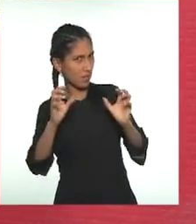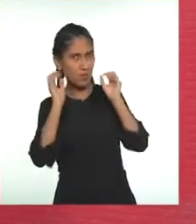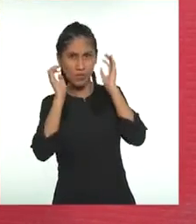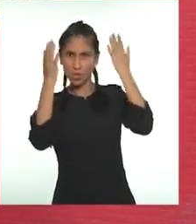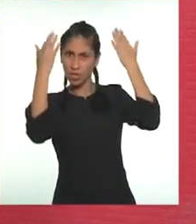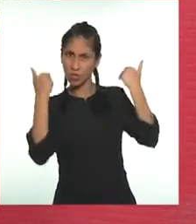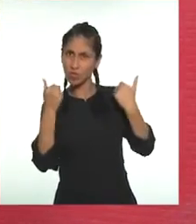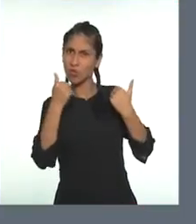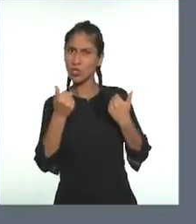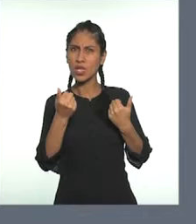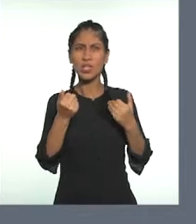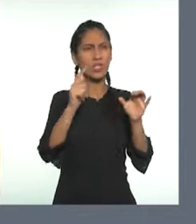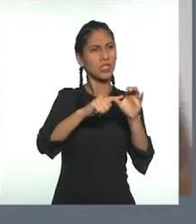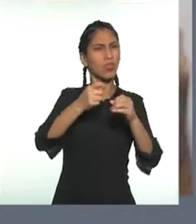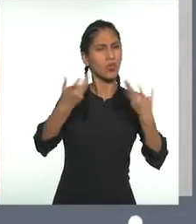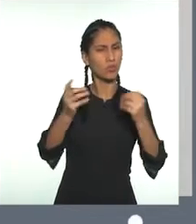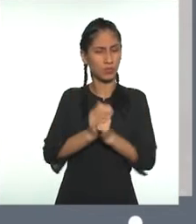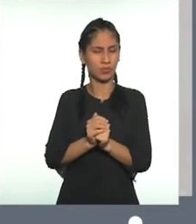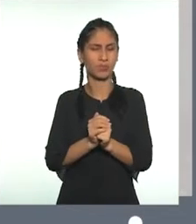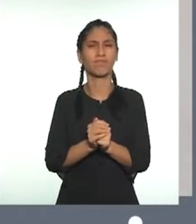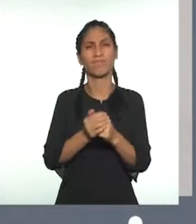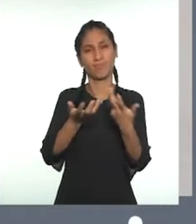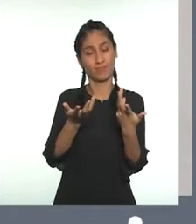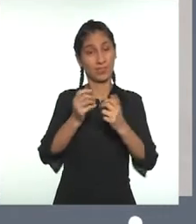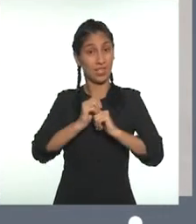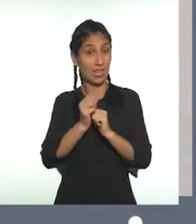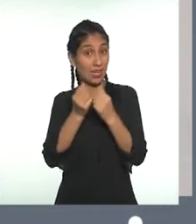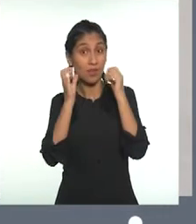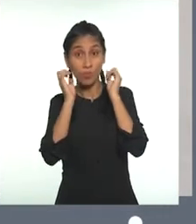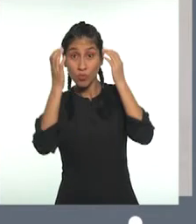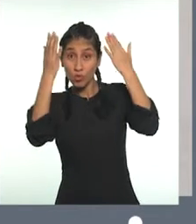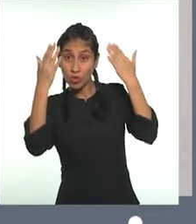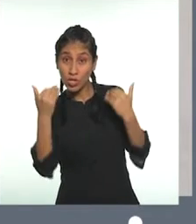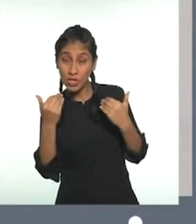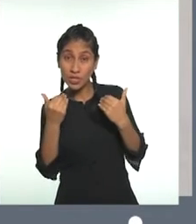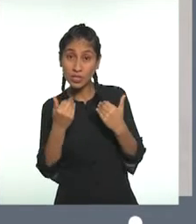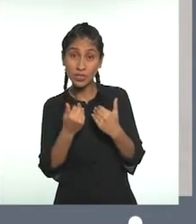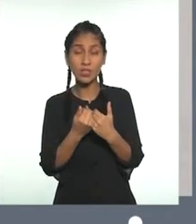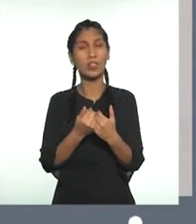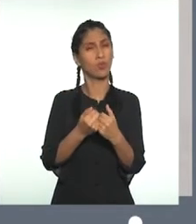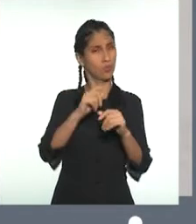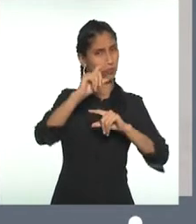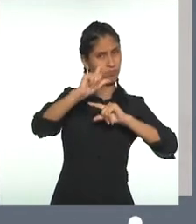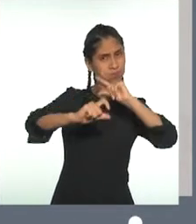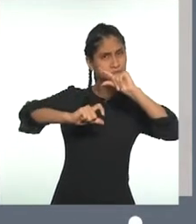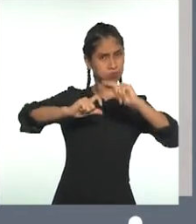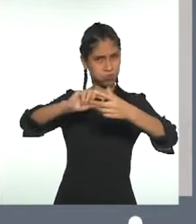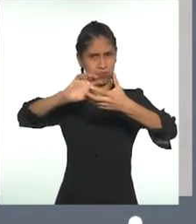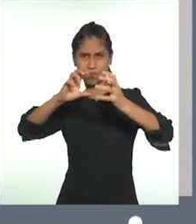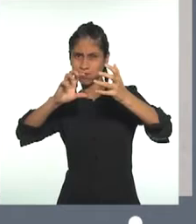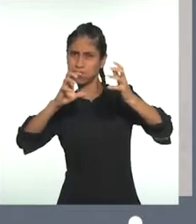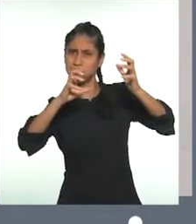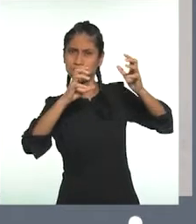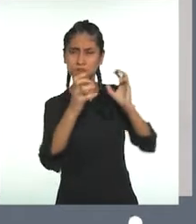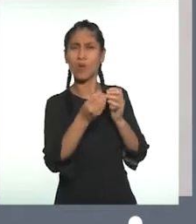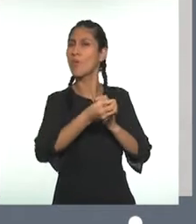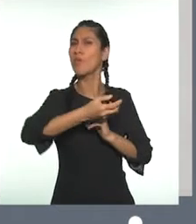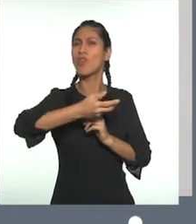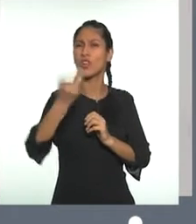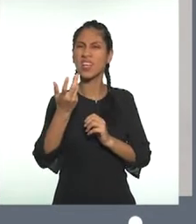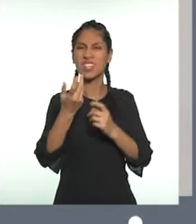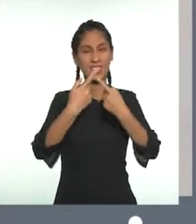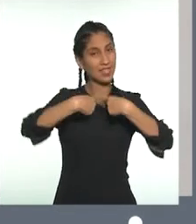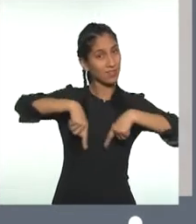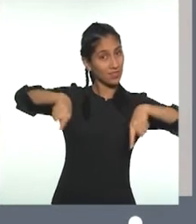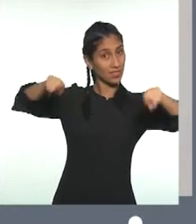a lo largo del Bicentenario? A lo largo del Bicentenario, la mujer ha estado en un constante proceso de cambio, ya que se